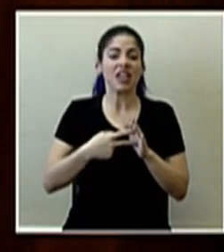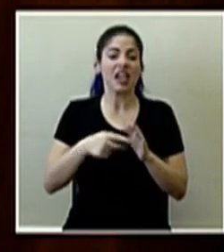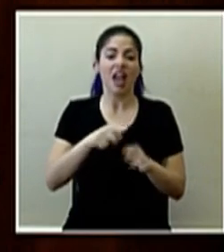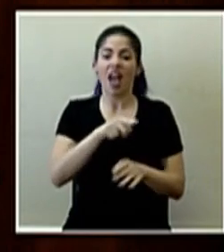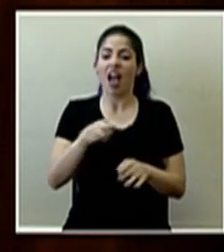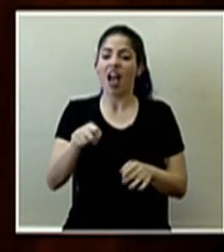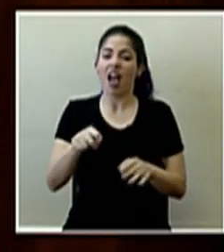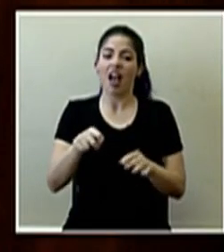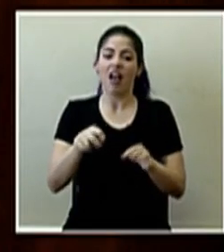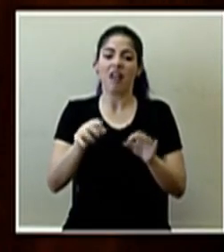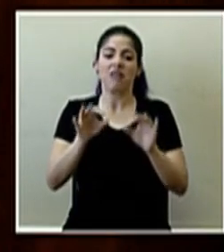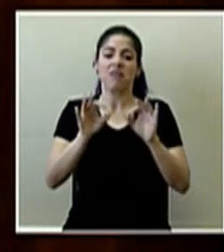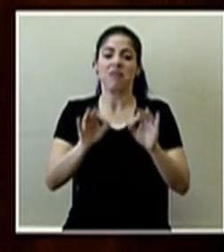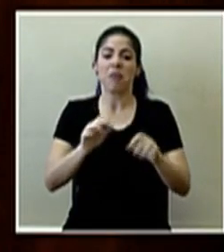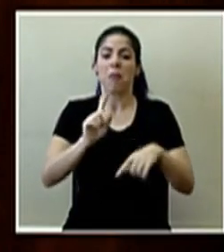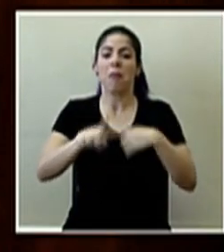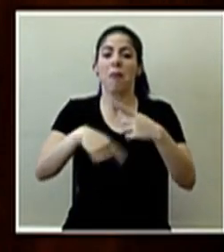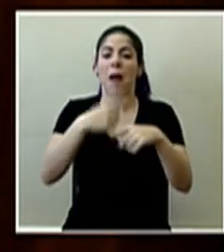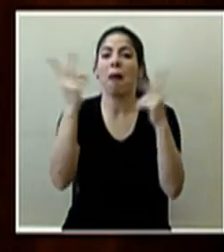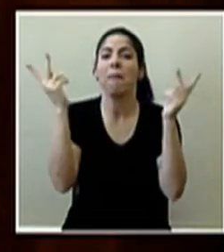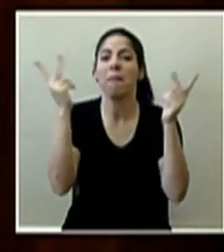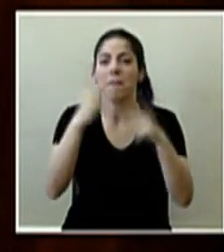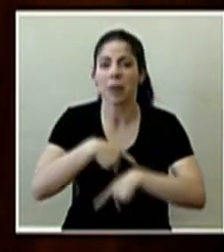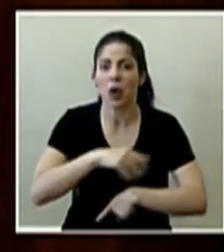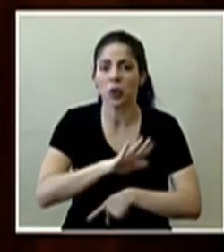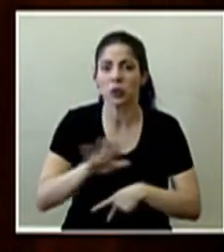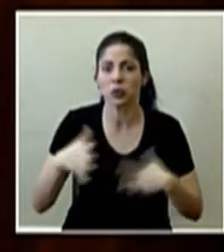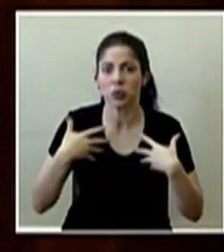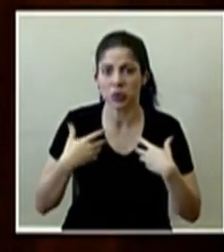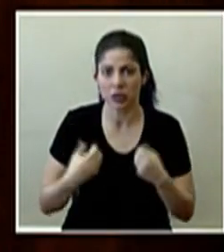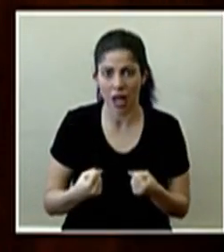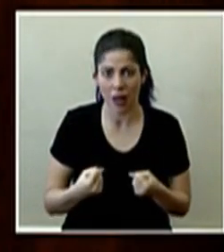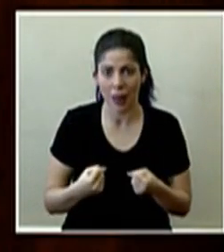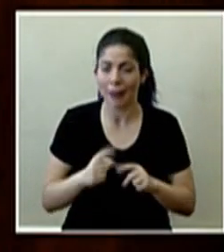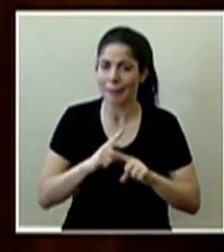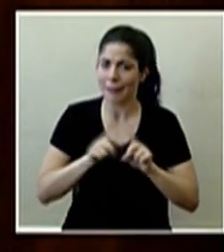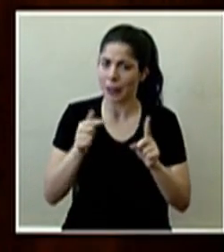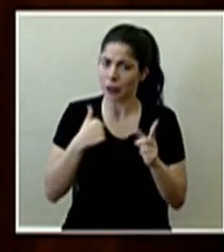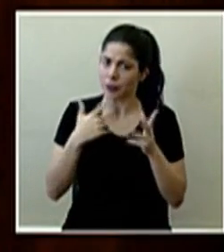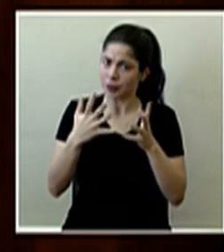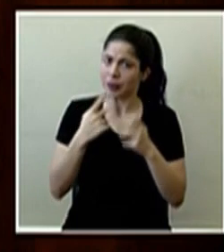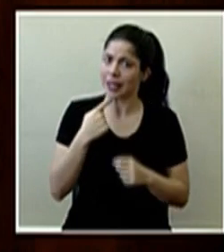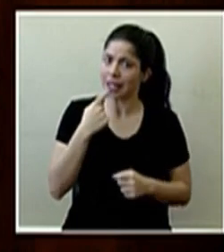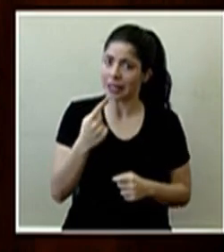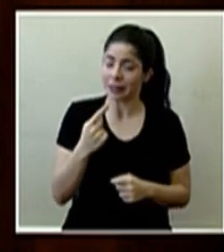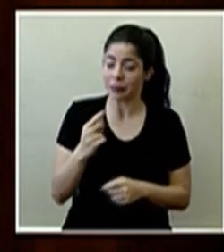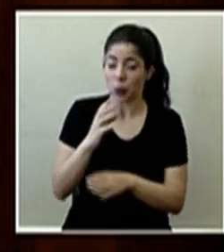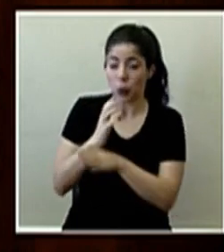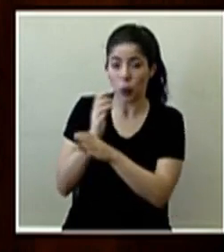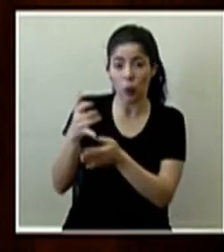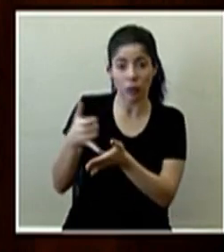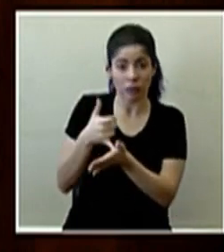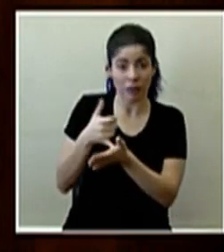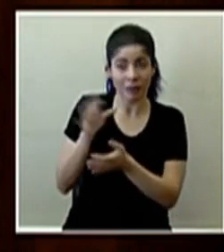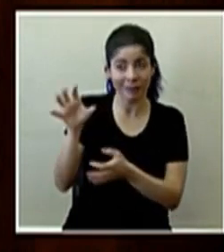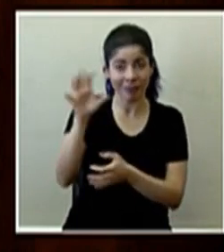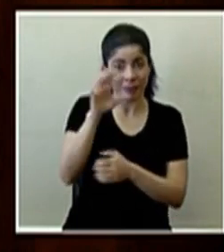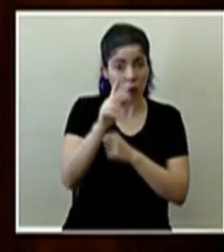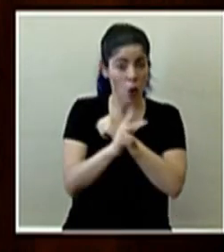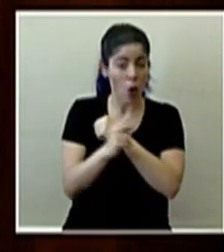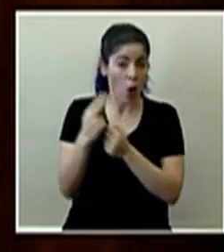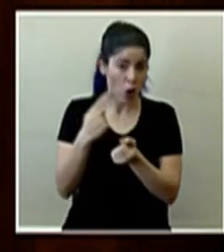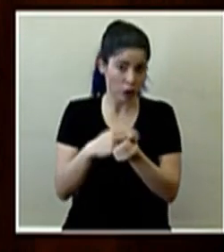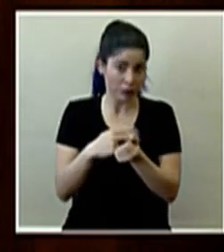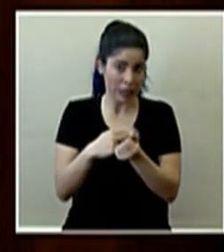antesala a una peor evolución del estado de salud. Y yo quiero decir que las UCIs de nuestros hospitales,